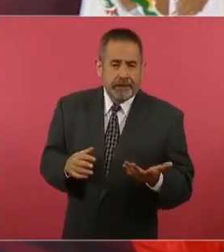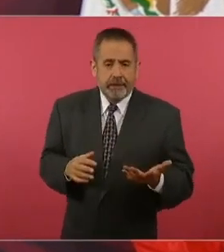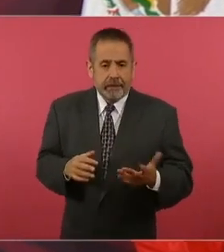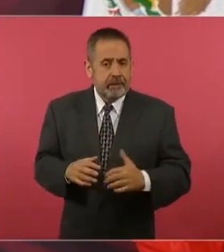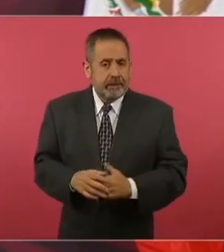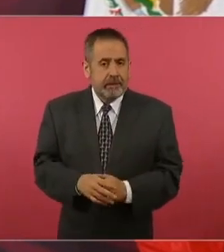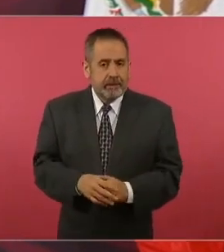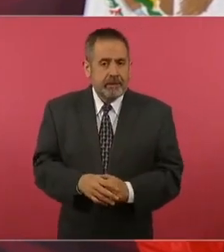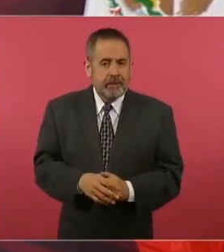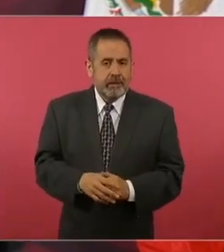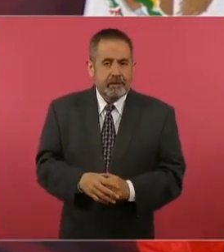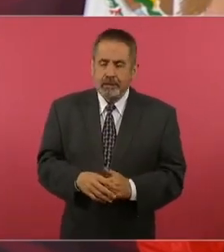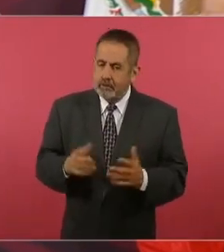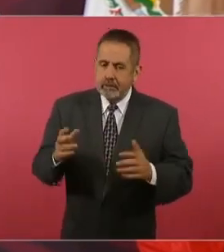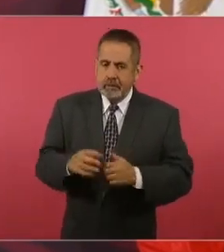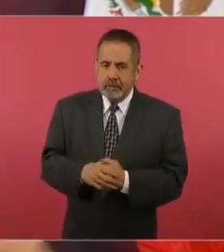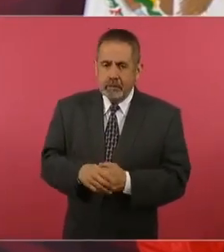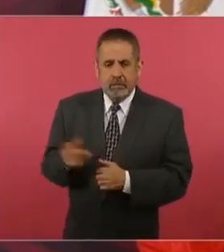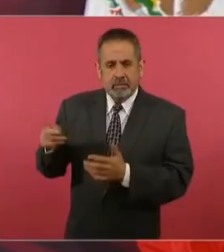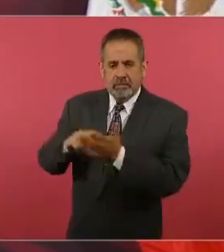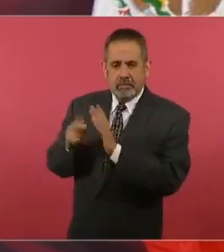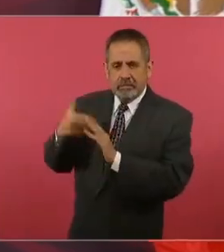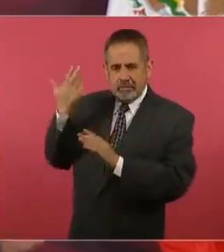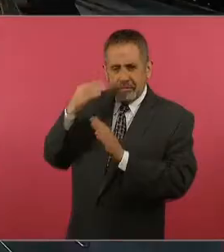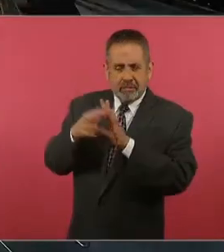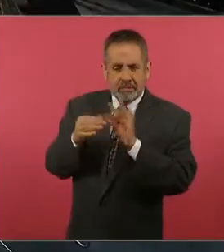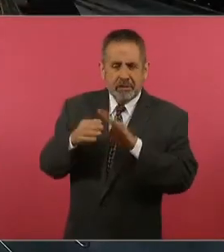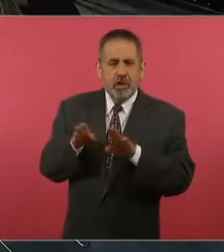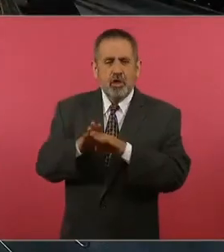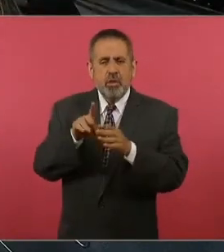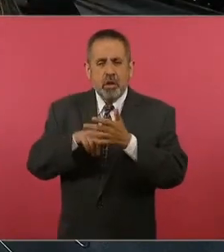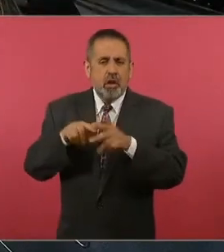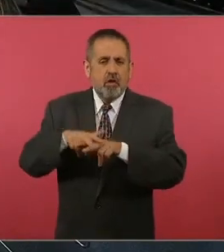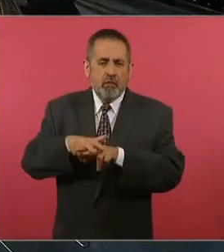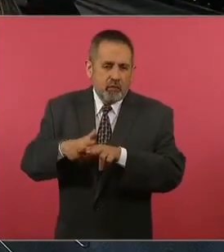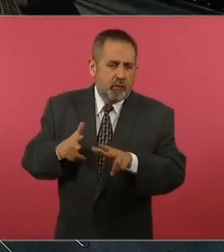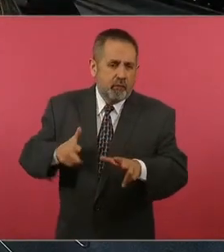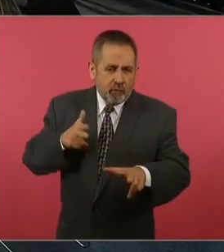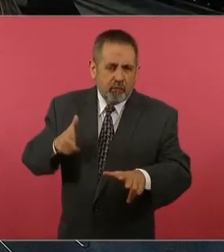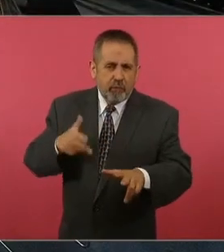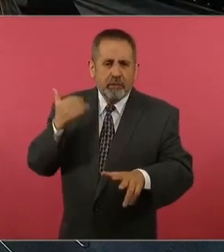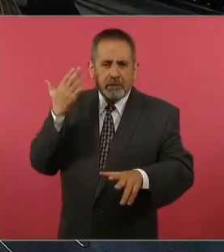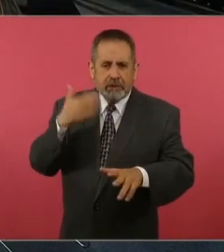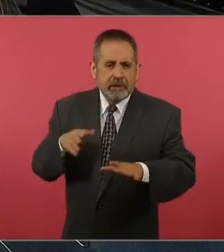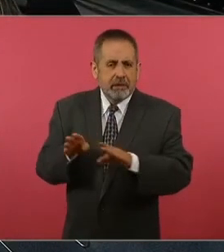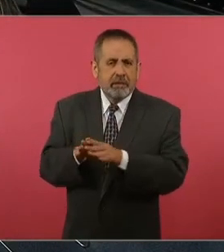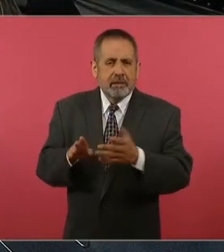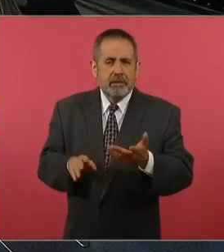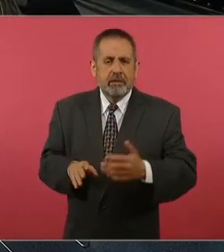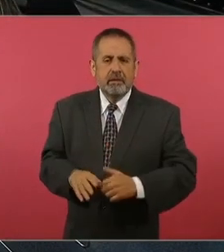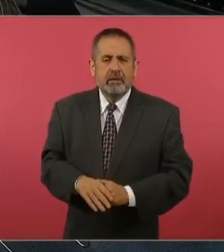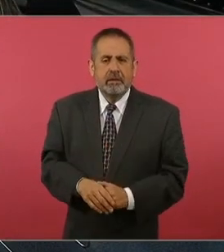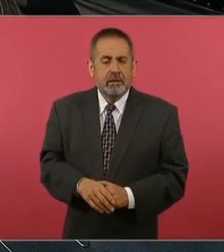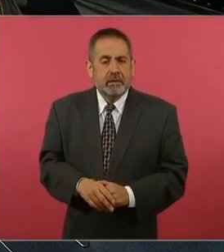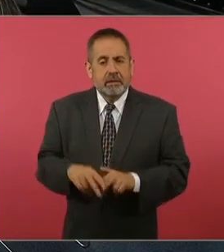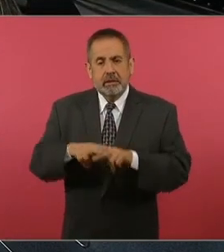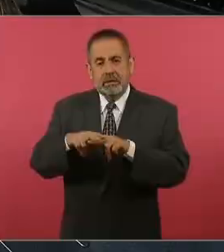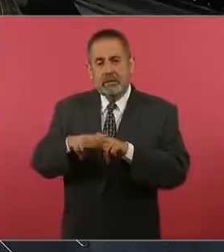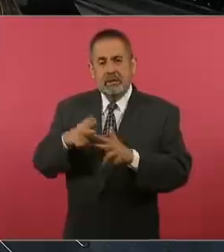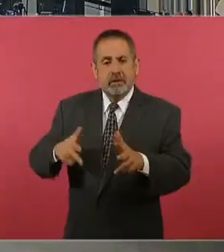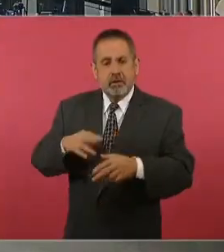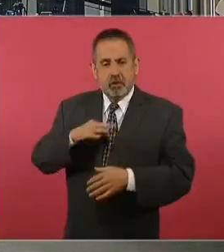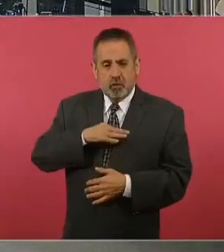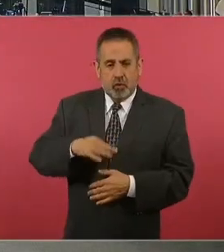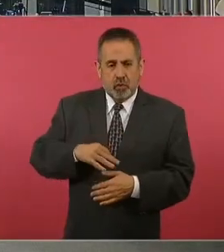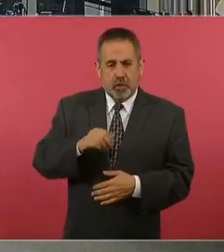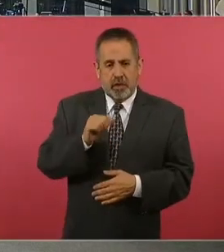porque, bueno, aquí están los ingenieros, en el caso de los ferrocarriles, de los trenes, el tren de